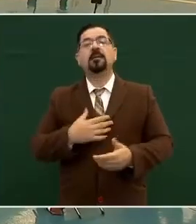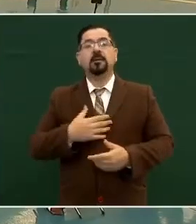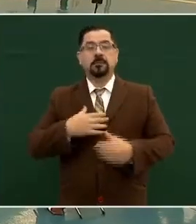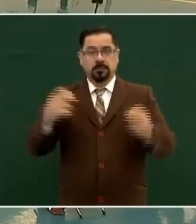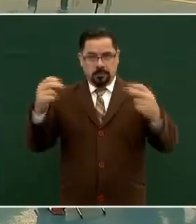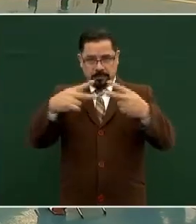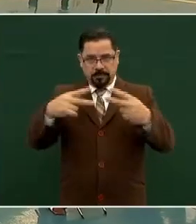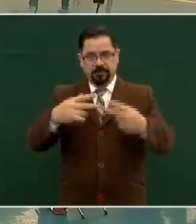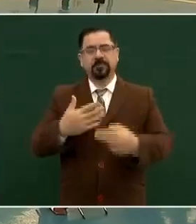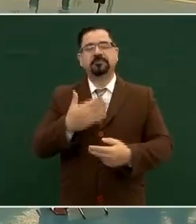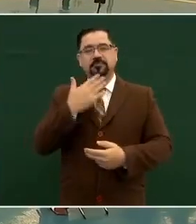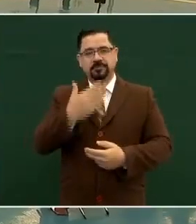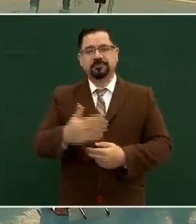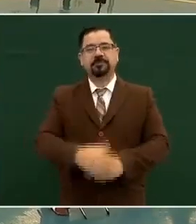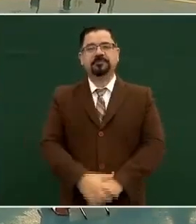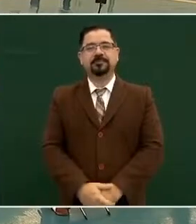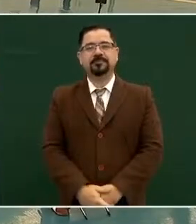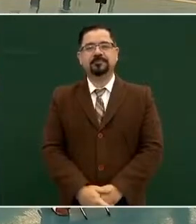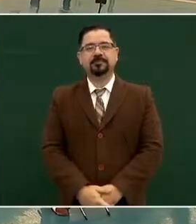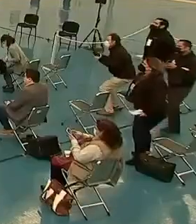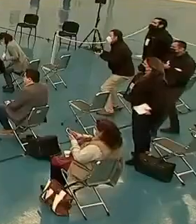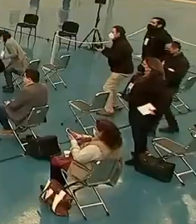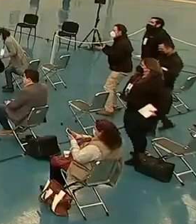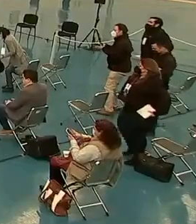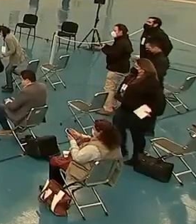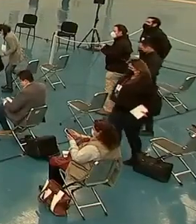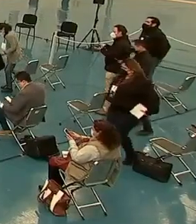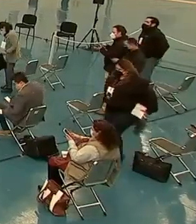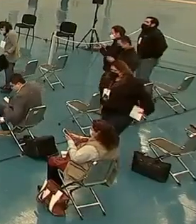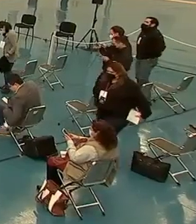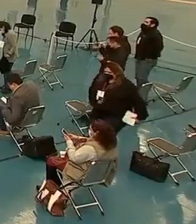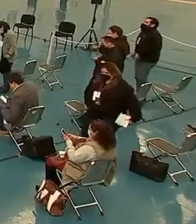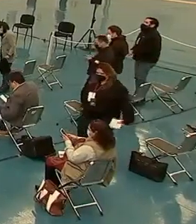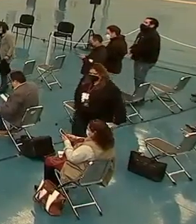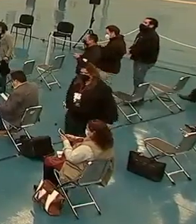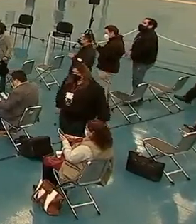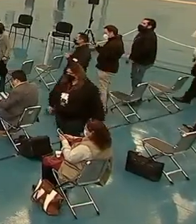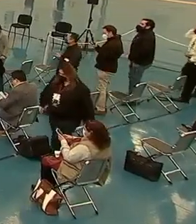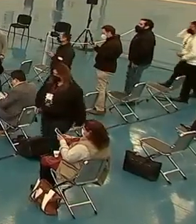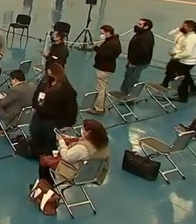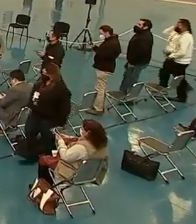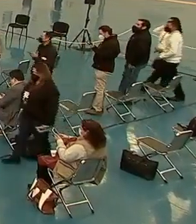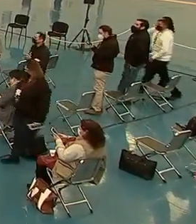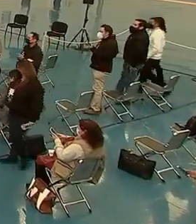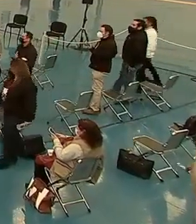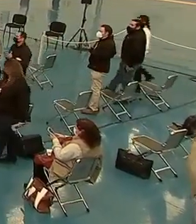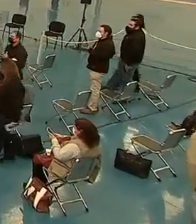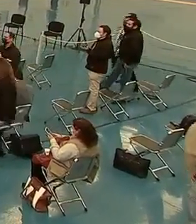bien.